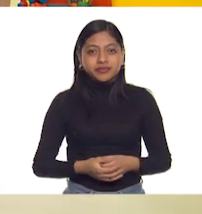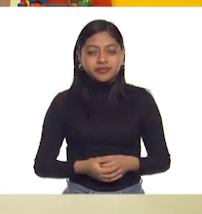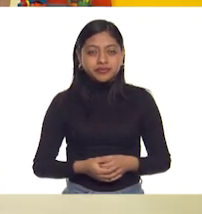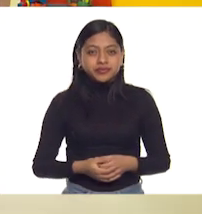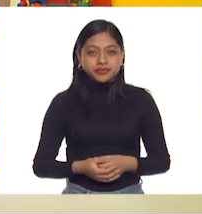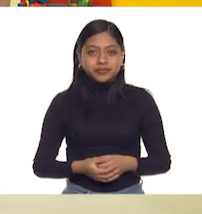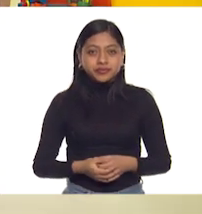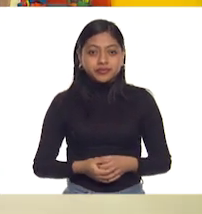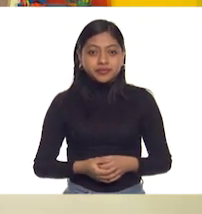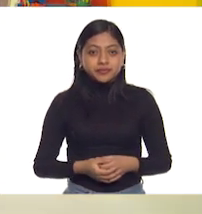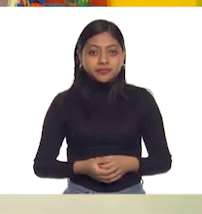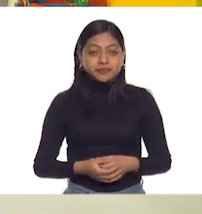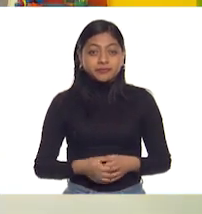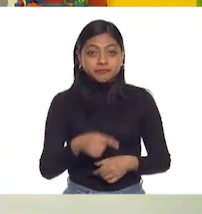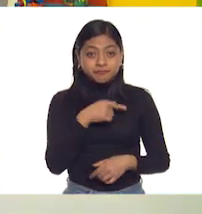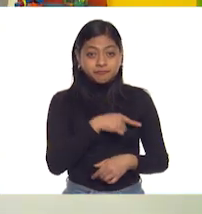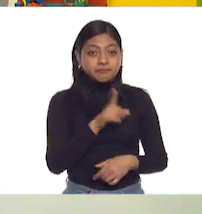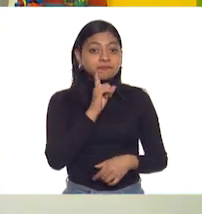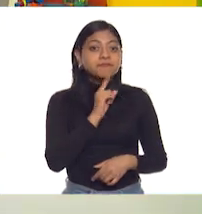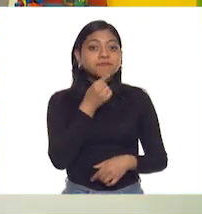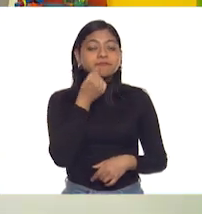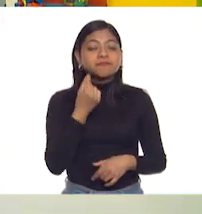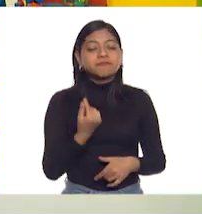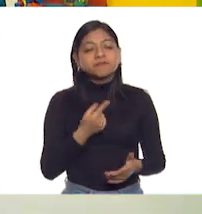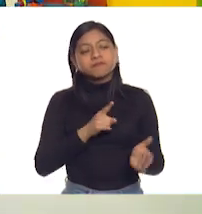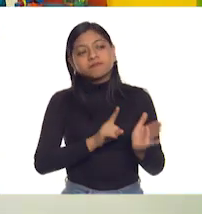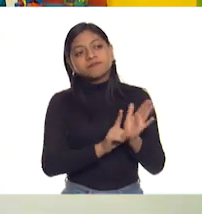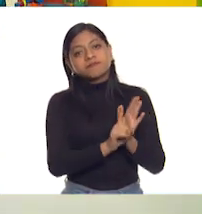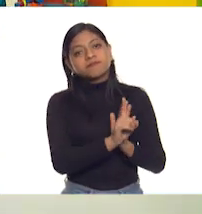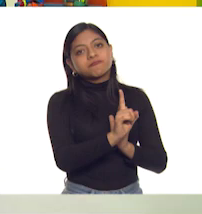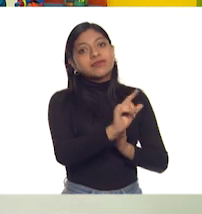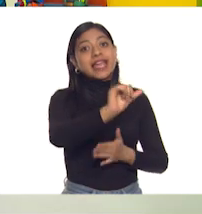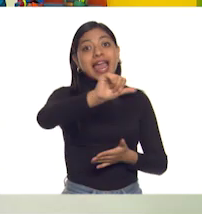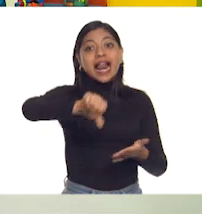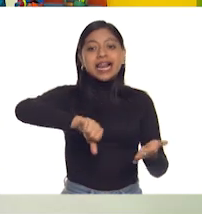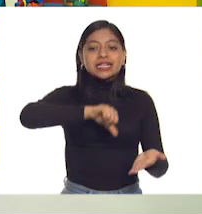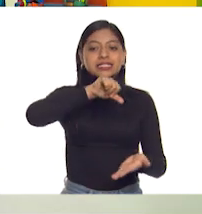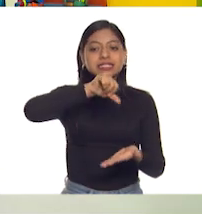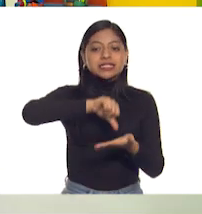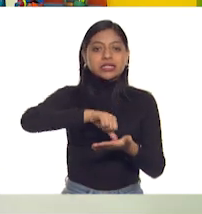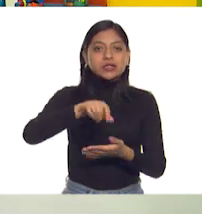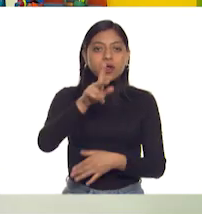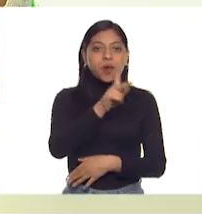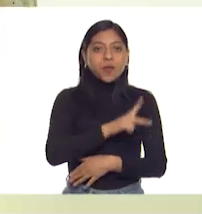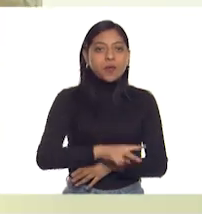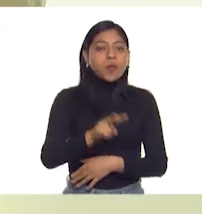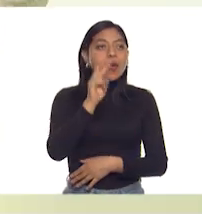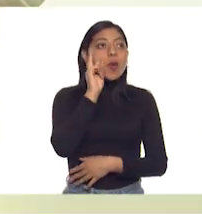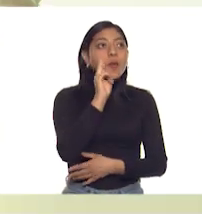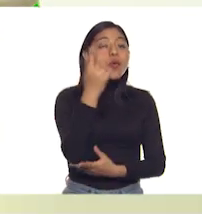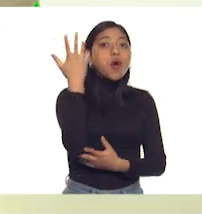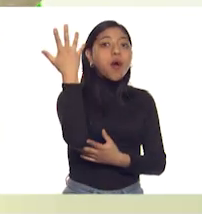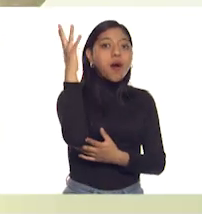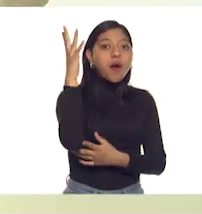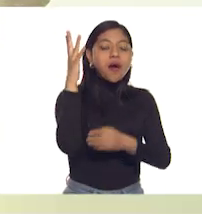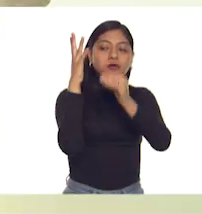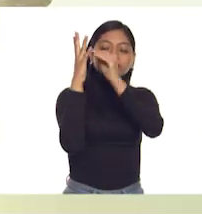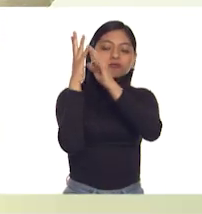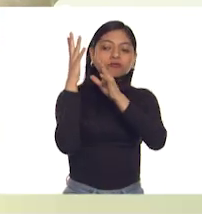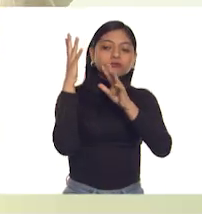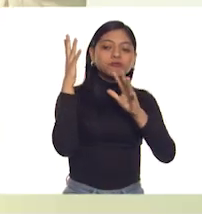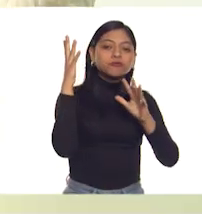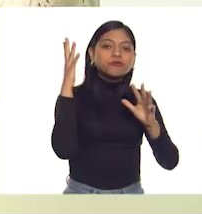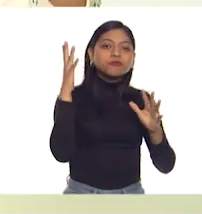flojera. Que llegó al centro del pueblo y cuando vio la sombra de un árbol grande y